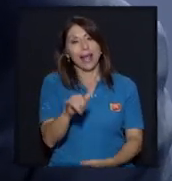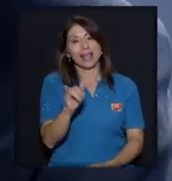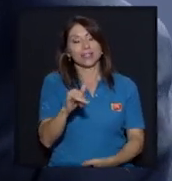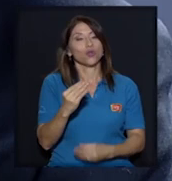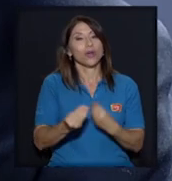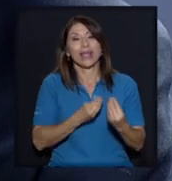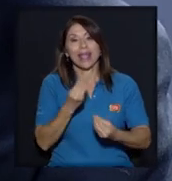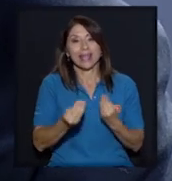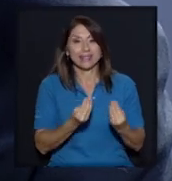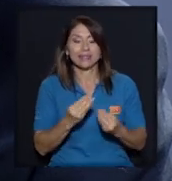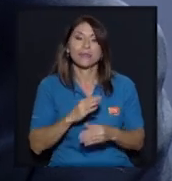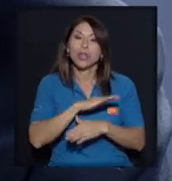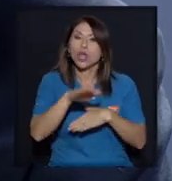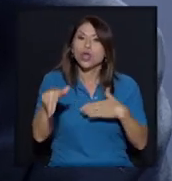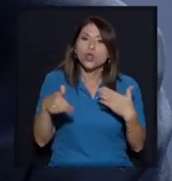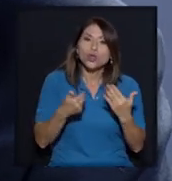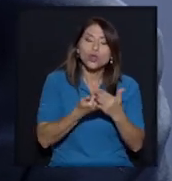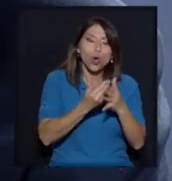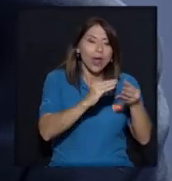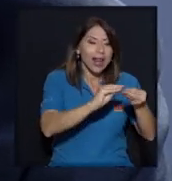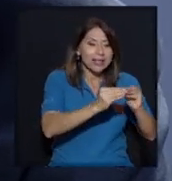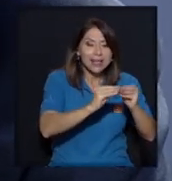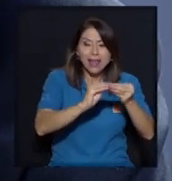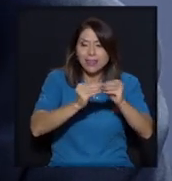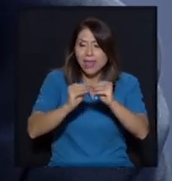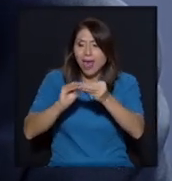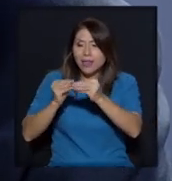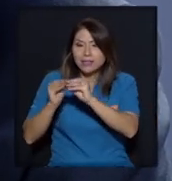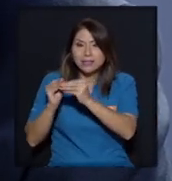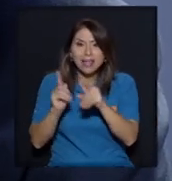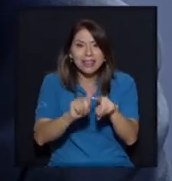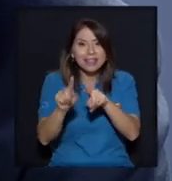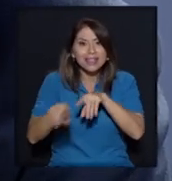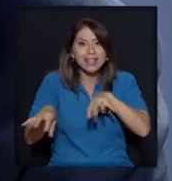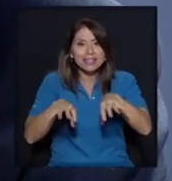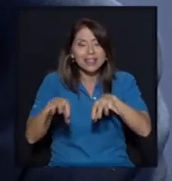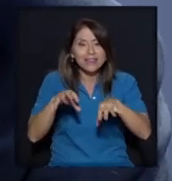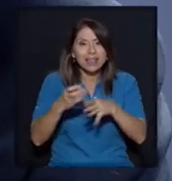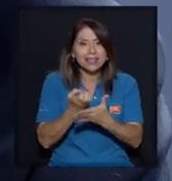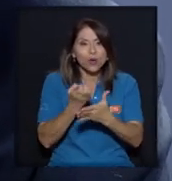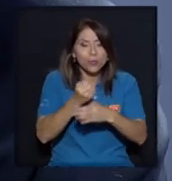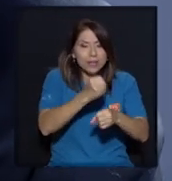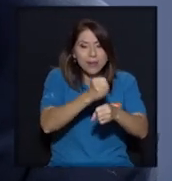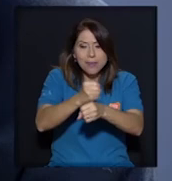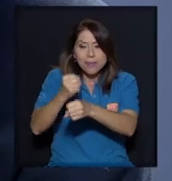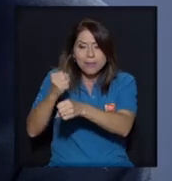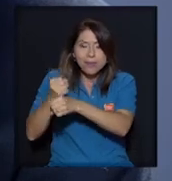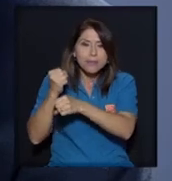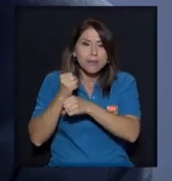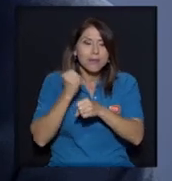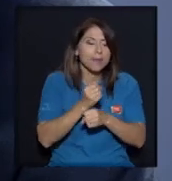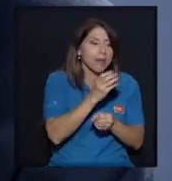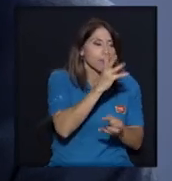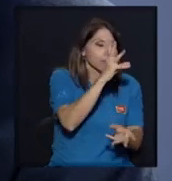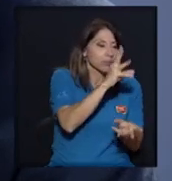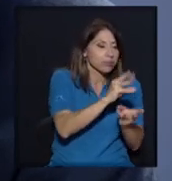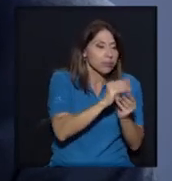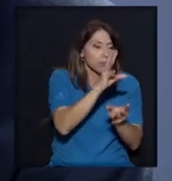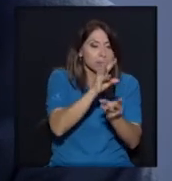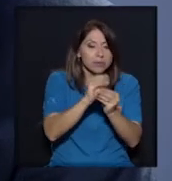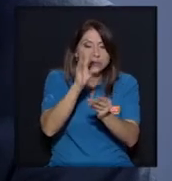toma todas las cantidades que producen las distintas actividades económicas y las valora a un precio de un año